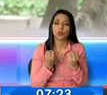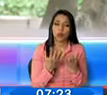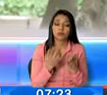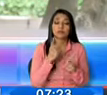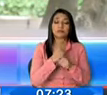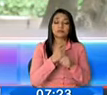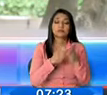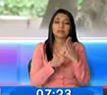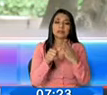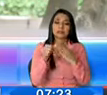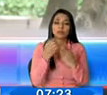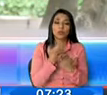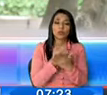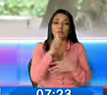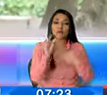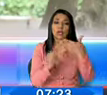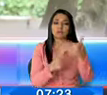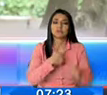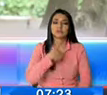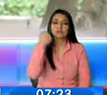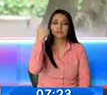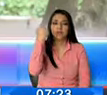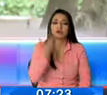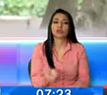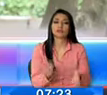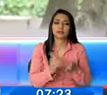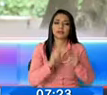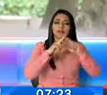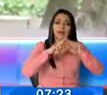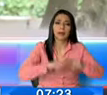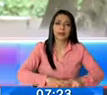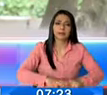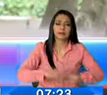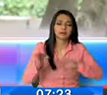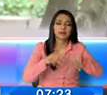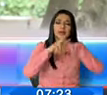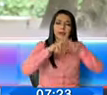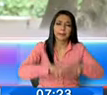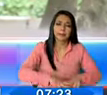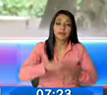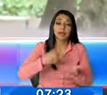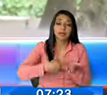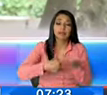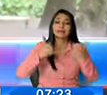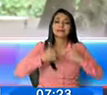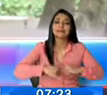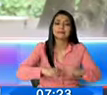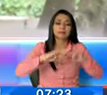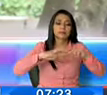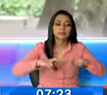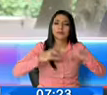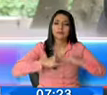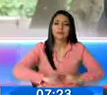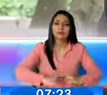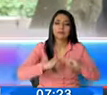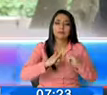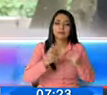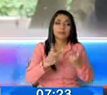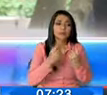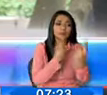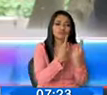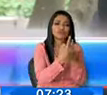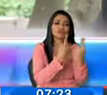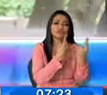de Economía y Finanzas estamos en todo nuestro derecho de continuar con otros análisis, con otros estudios y precisamente con conversaciones